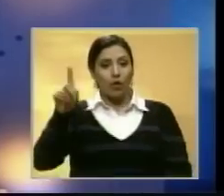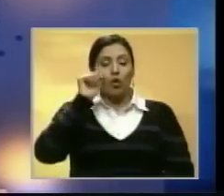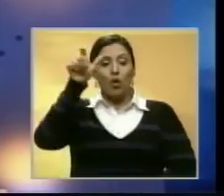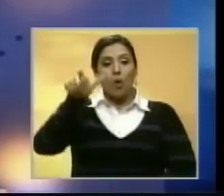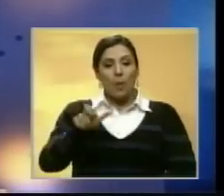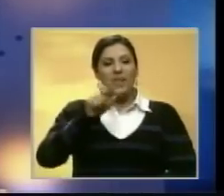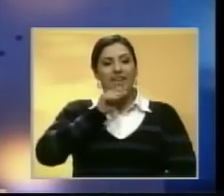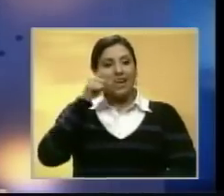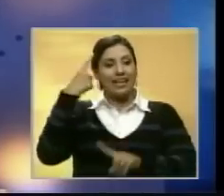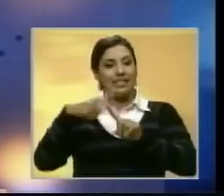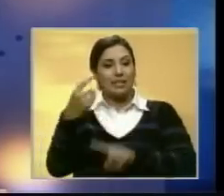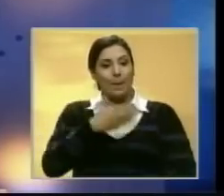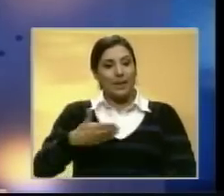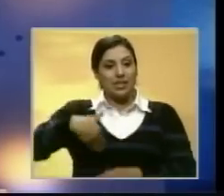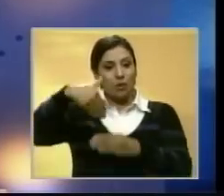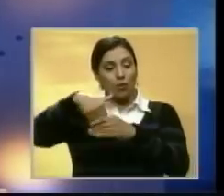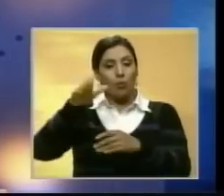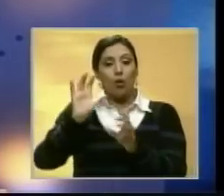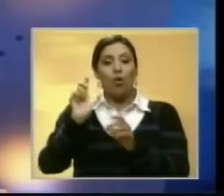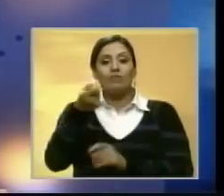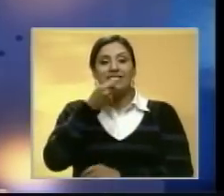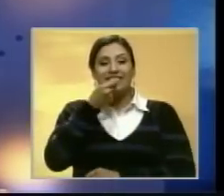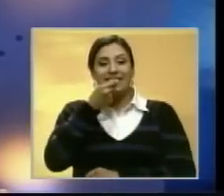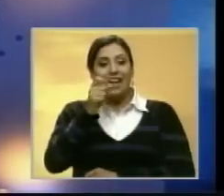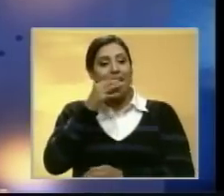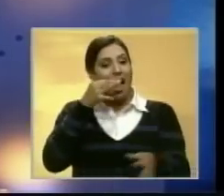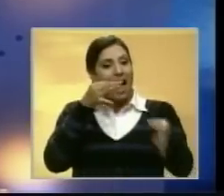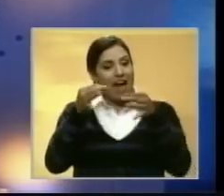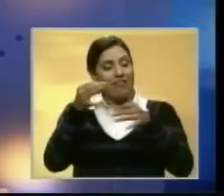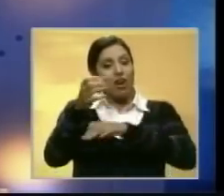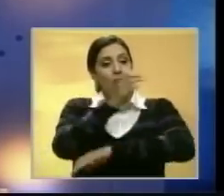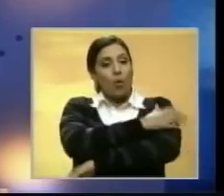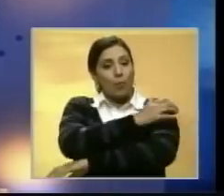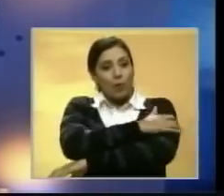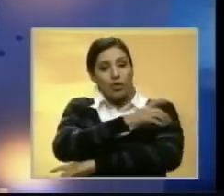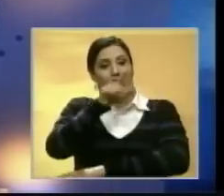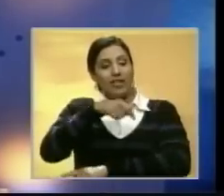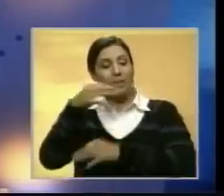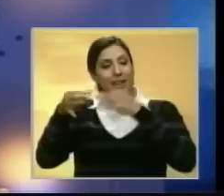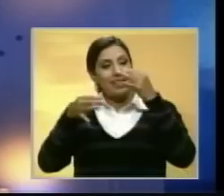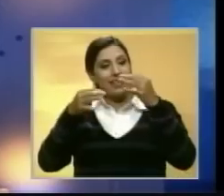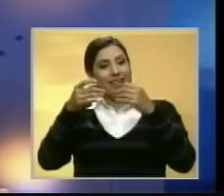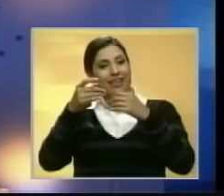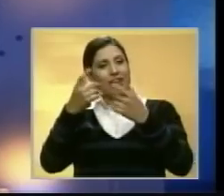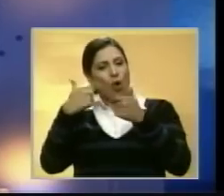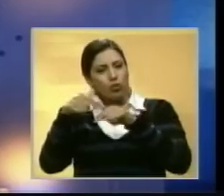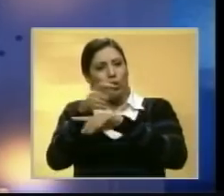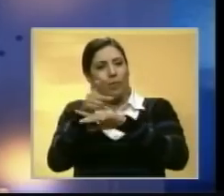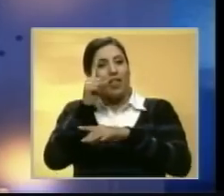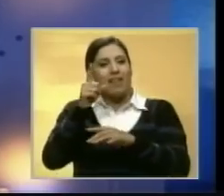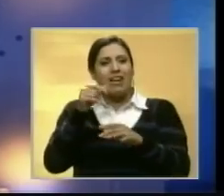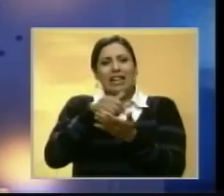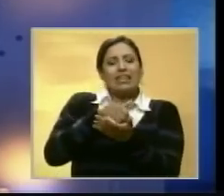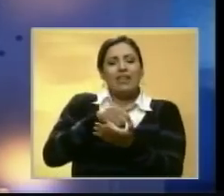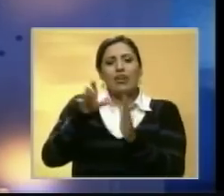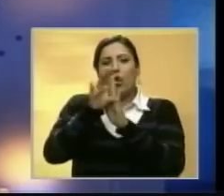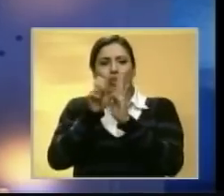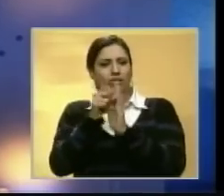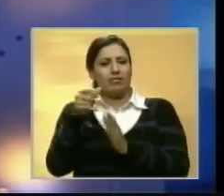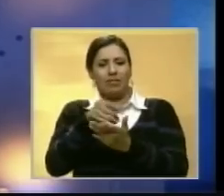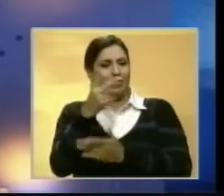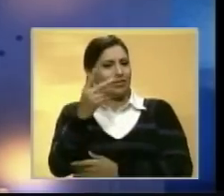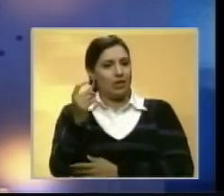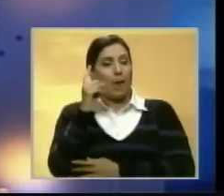Roberto Enríquez, presidente electo de COPEI, afirmó que el diálogo entre la oposición y el gobierno nacional no puede permitir que se vulneren las garantías